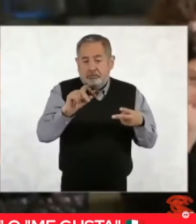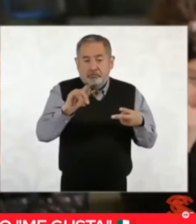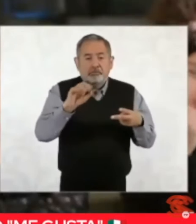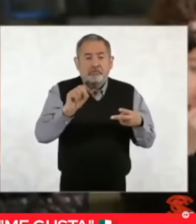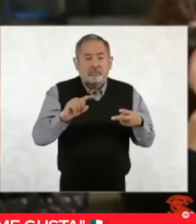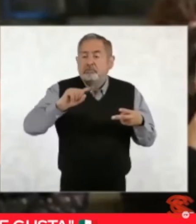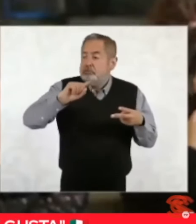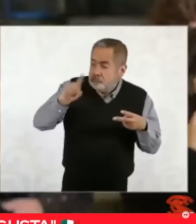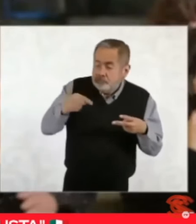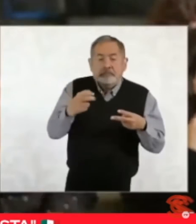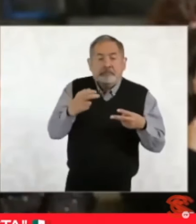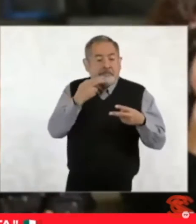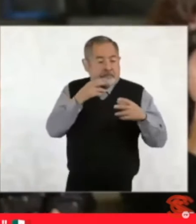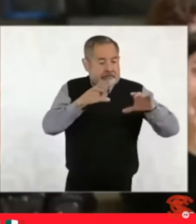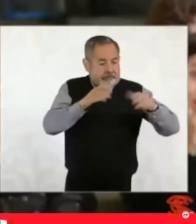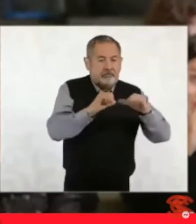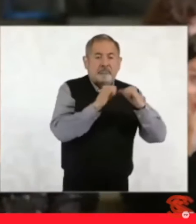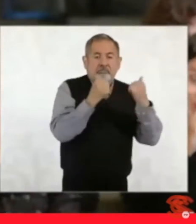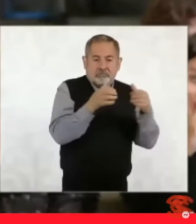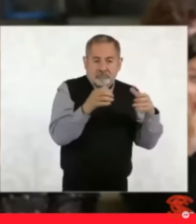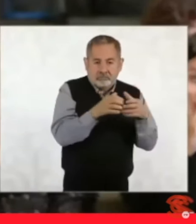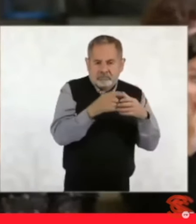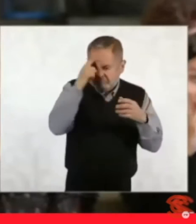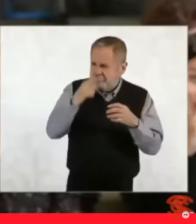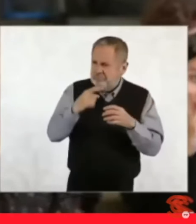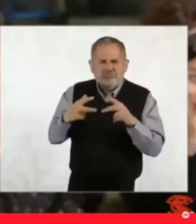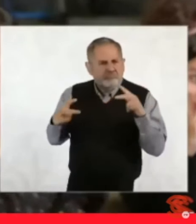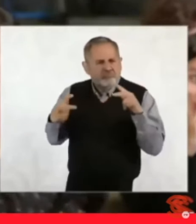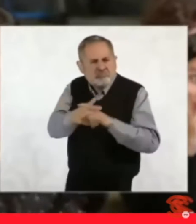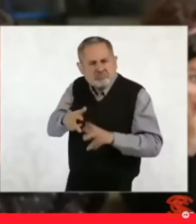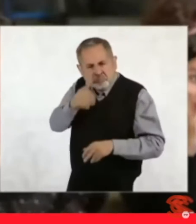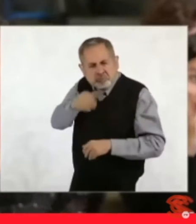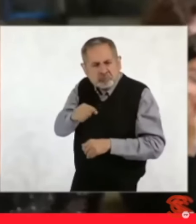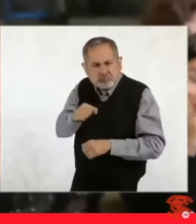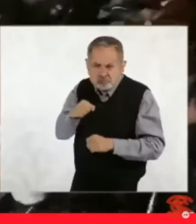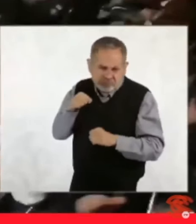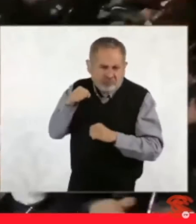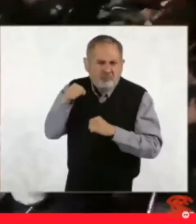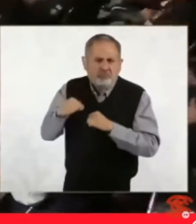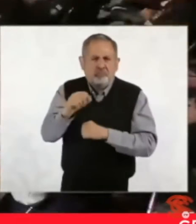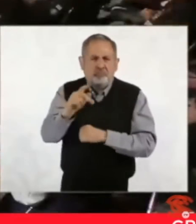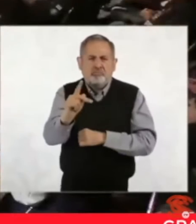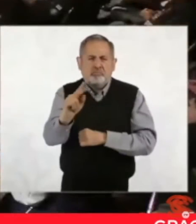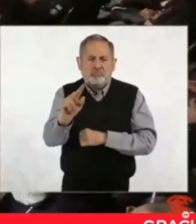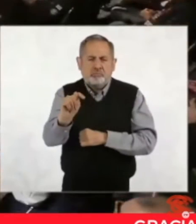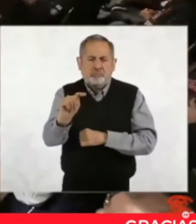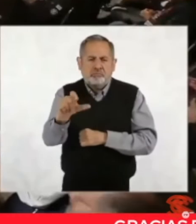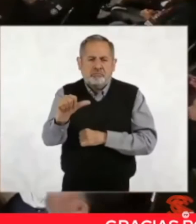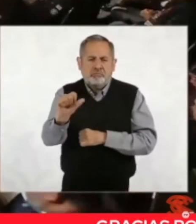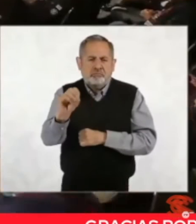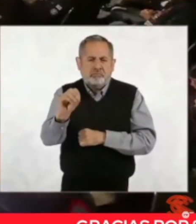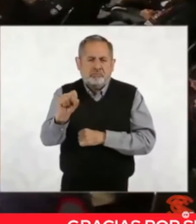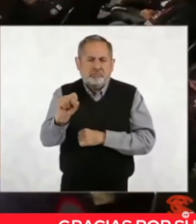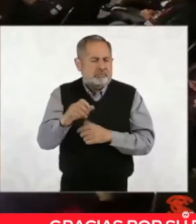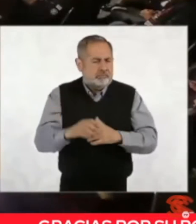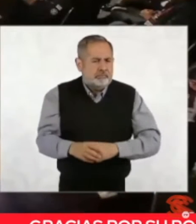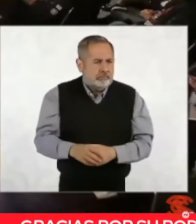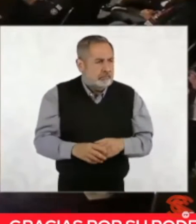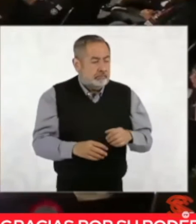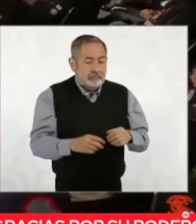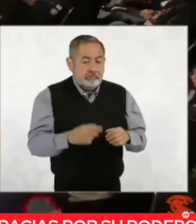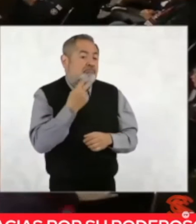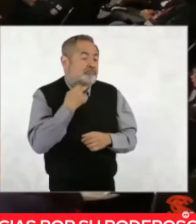un vehículo para echar putazos, así tal cual. Entonces decidimos fundar nuestra